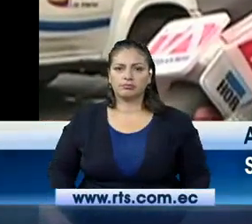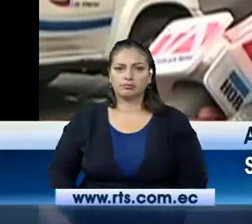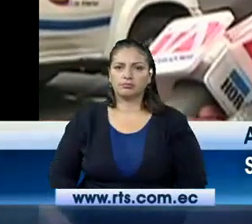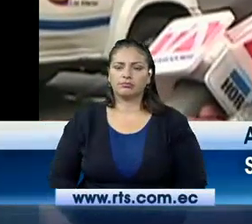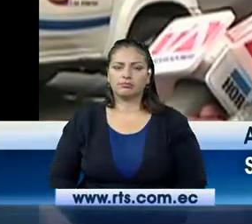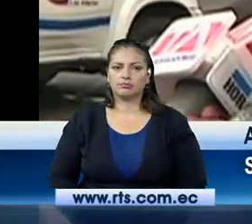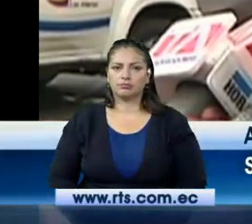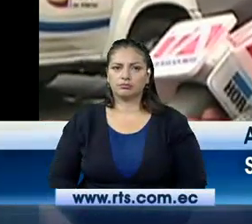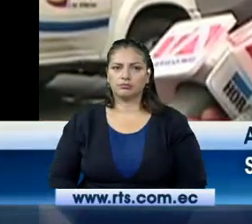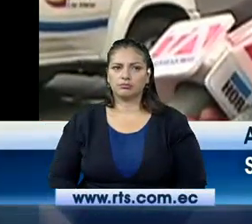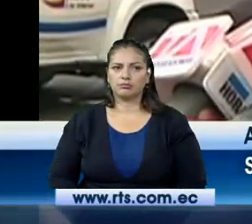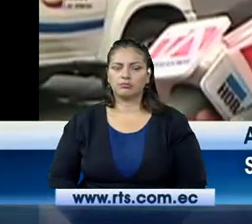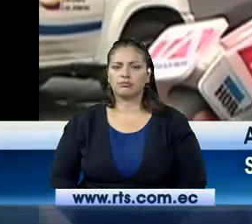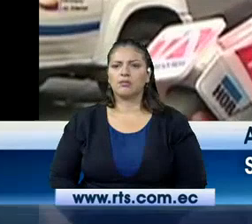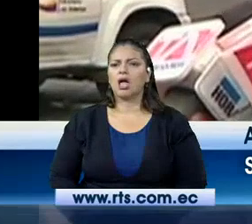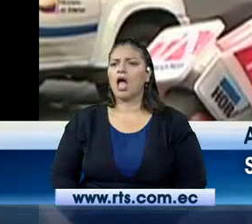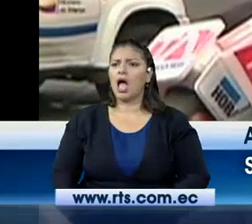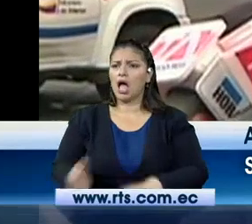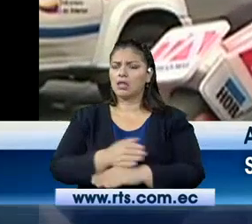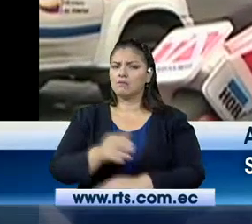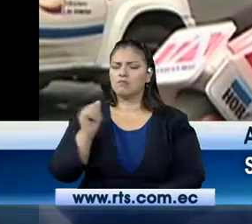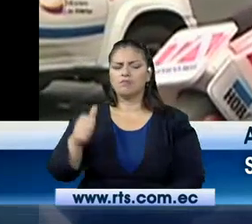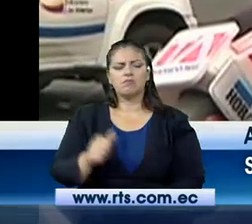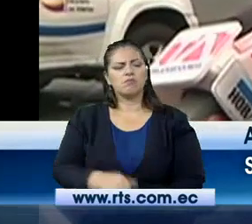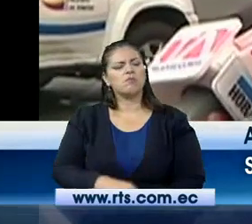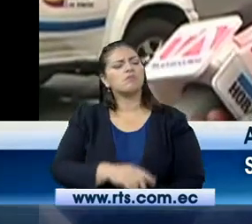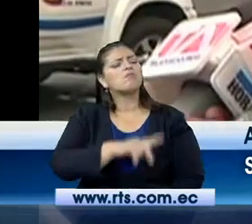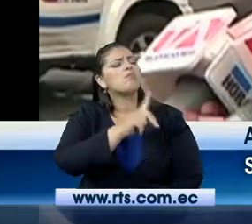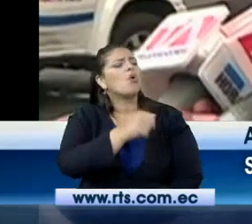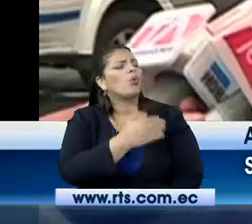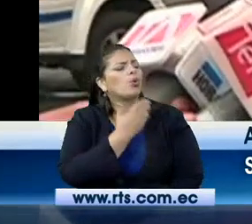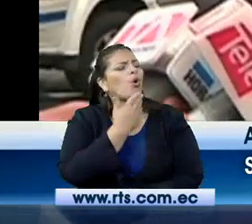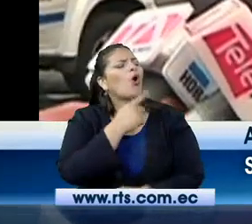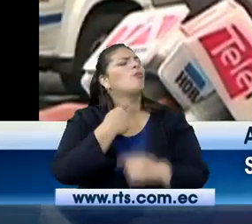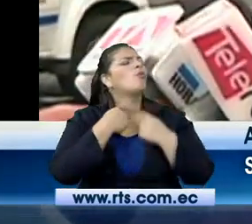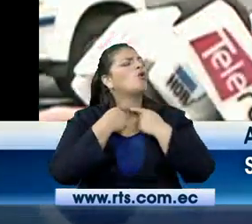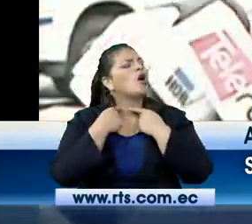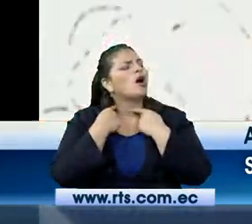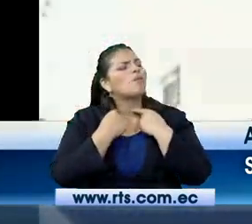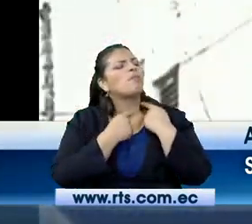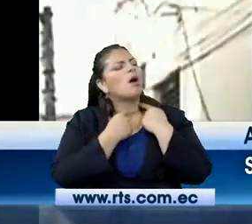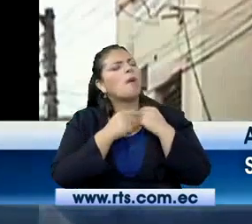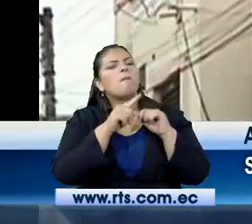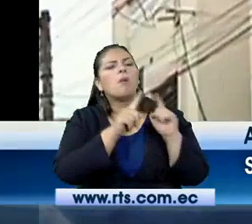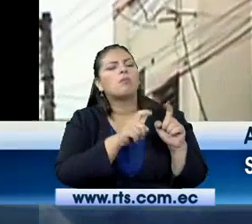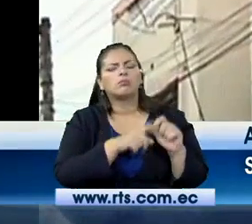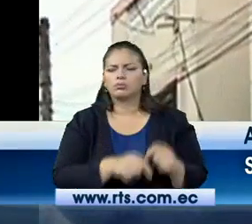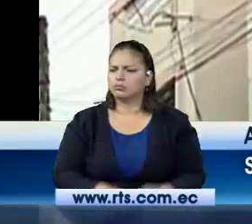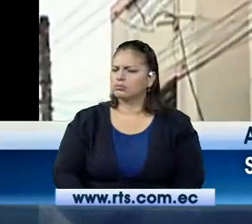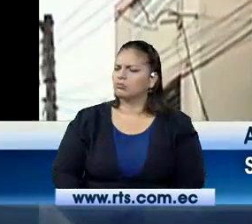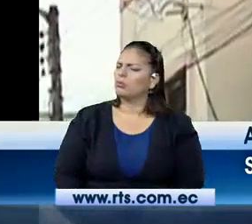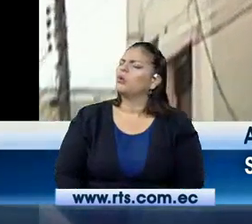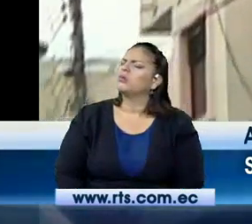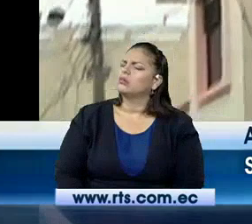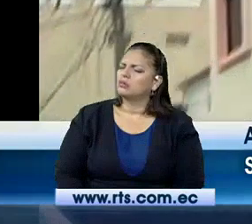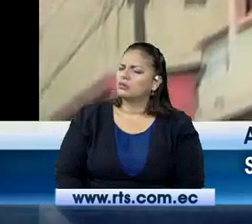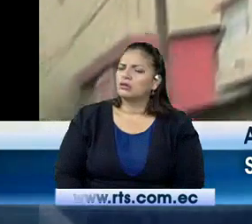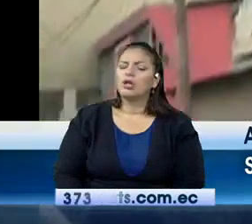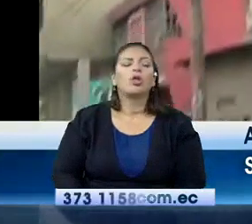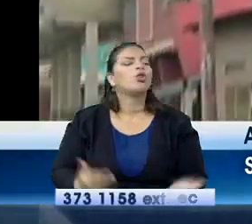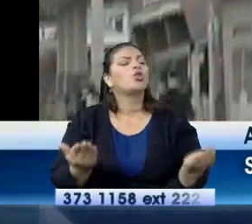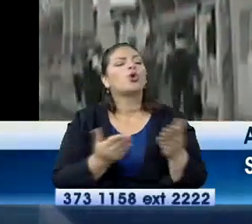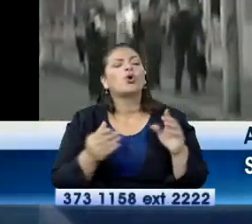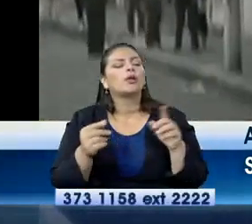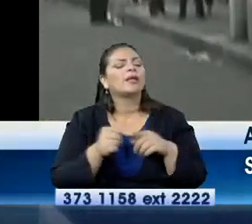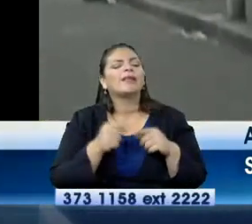cosas o lugares estratégicos para poderse cortar, por ejemplo, preguntar la yugular, dónde queda. Se conoce que el ahora occiso vivía con